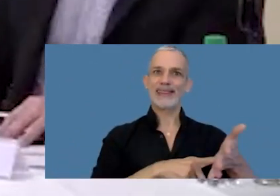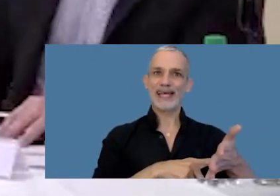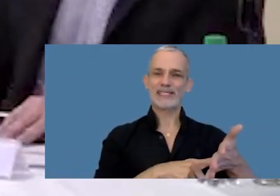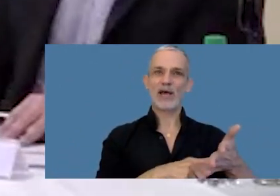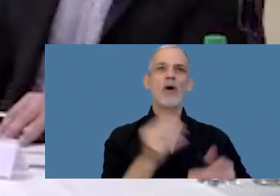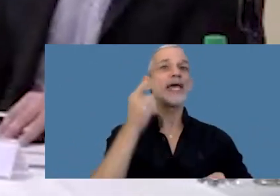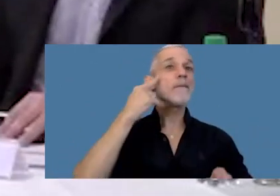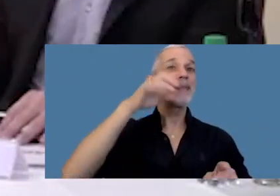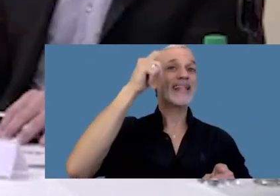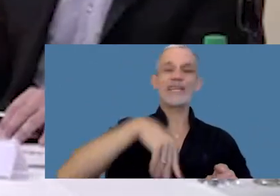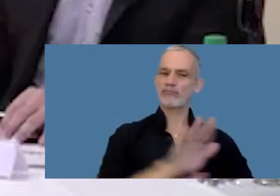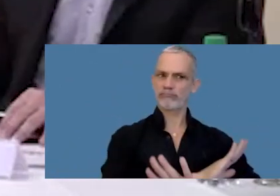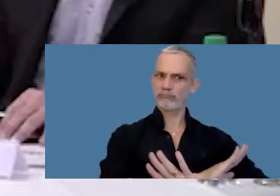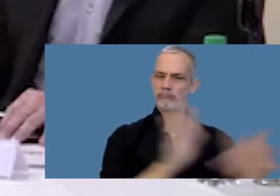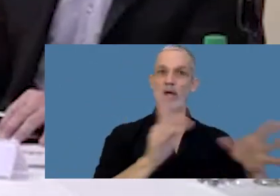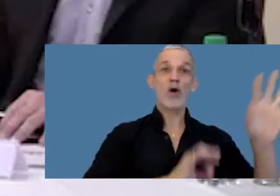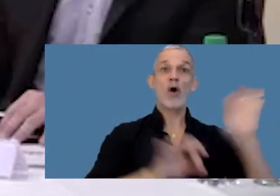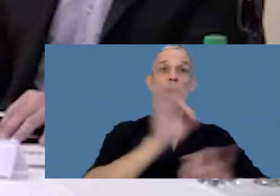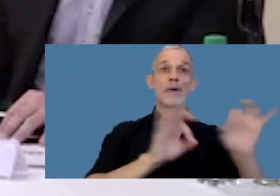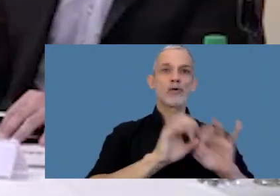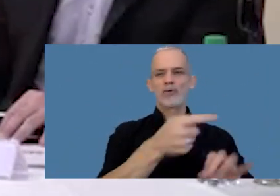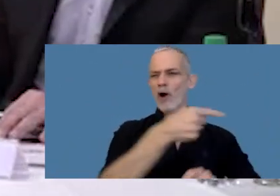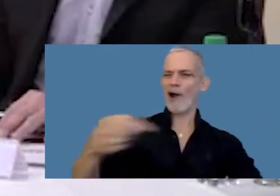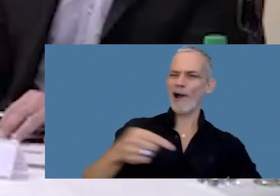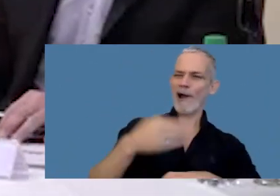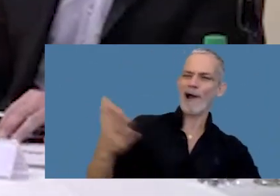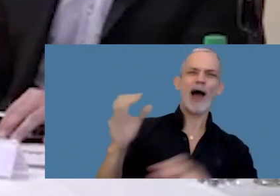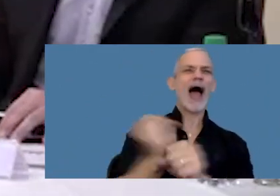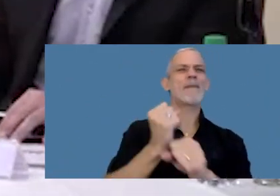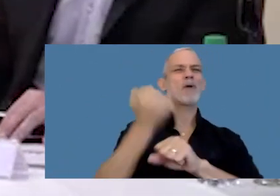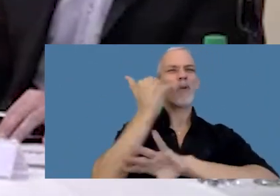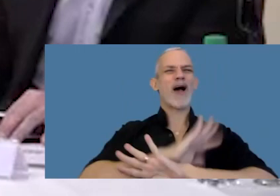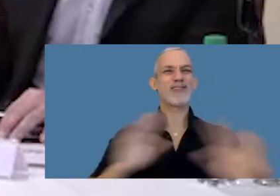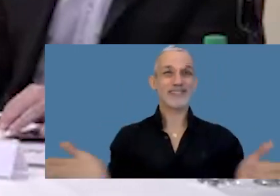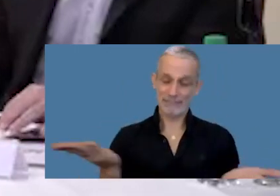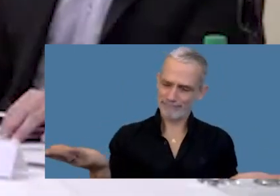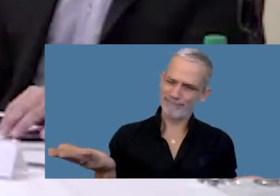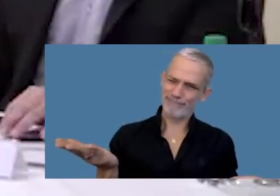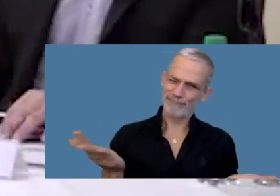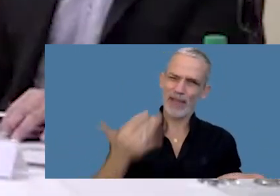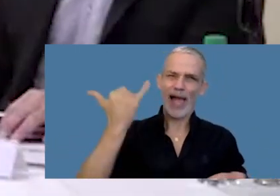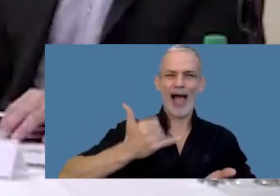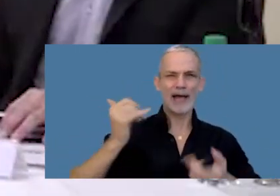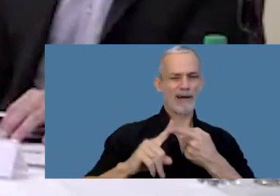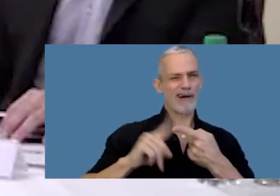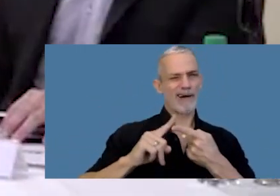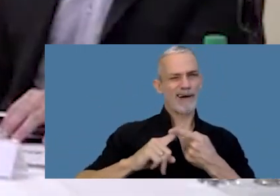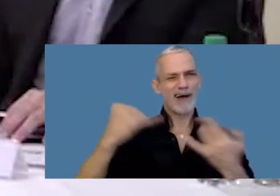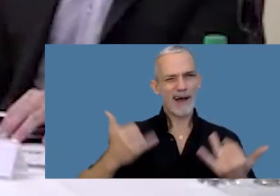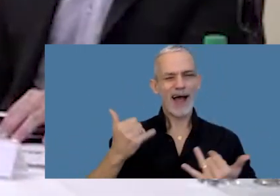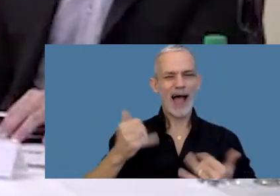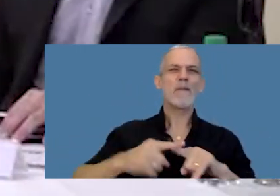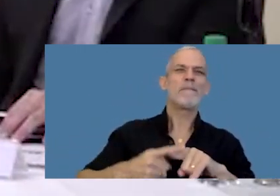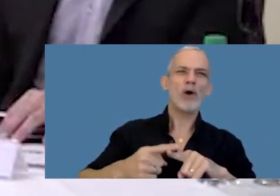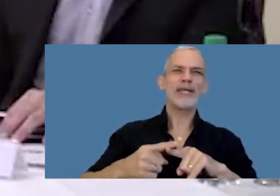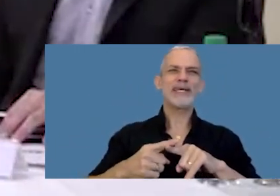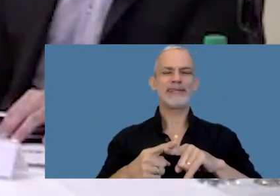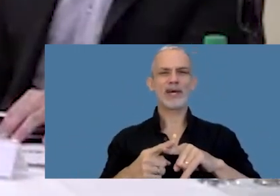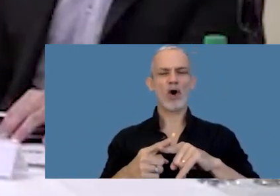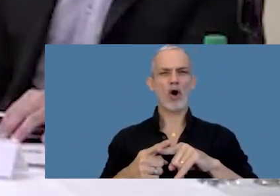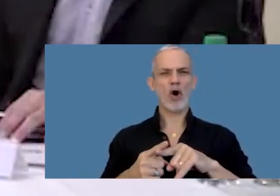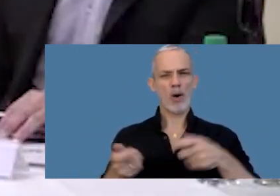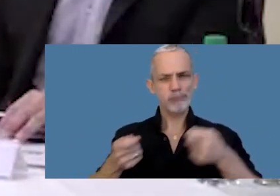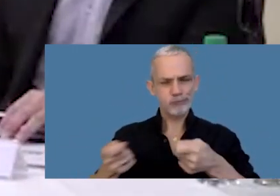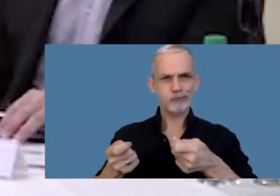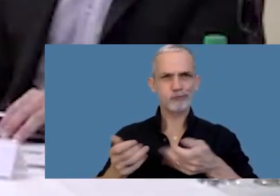implantación y el proyecto una semana después se aprobó. O sea, ahí hubo, sin ninguna duda, ese fue el proceso político que generó,